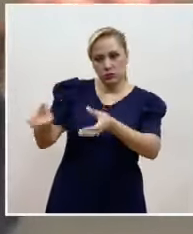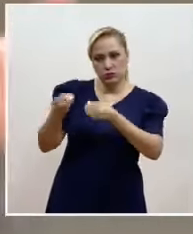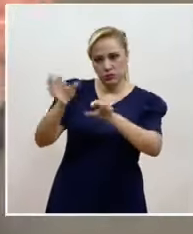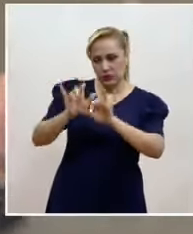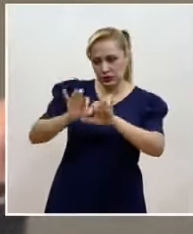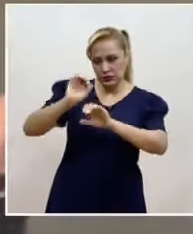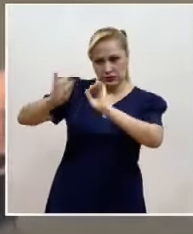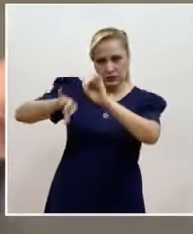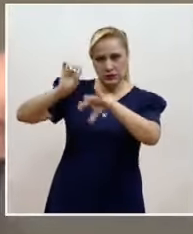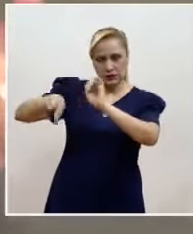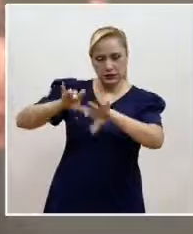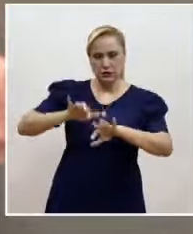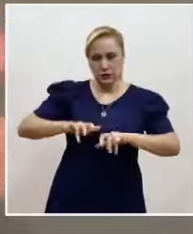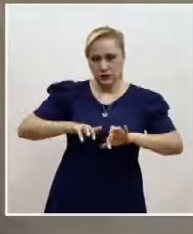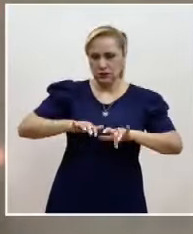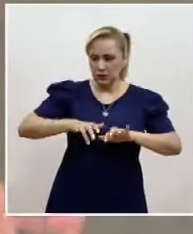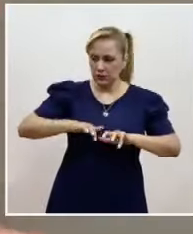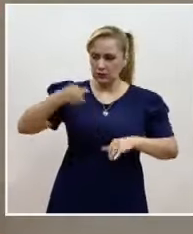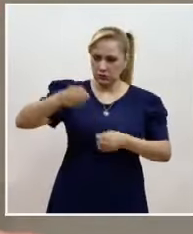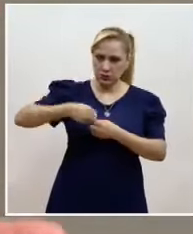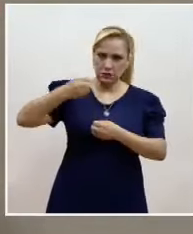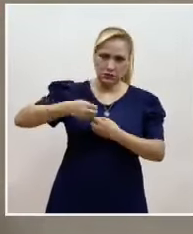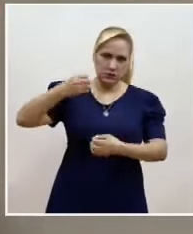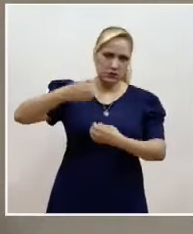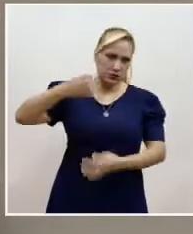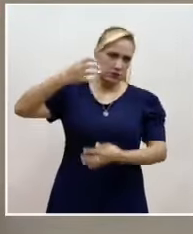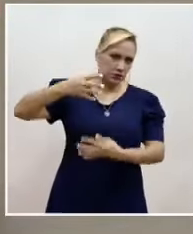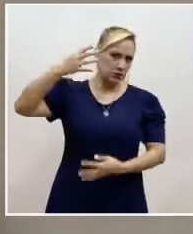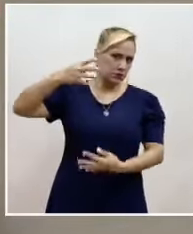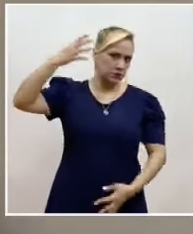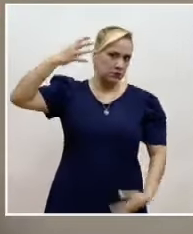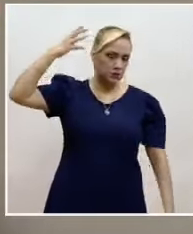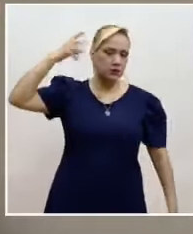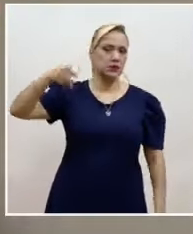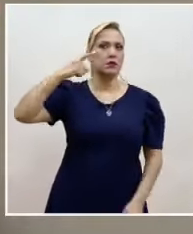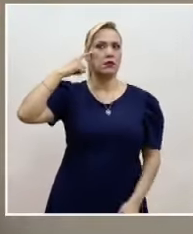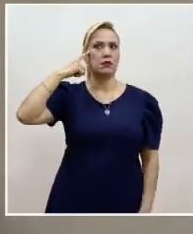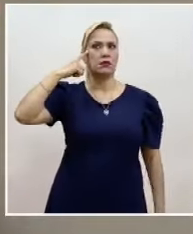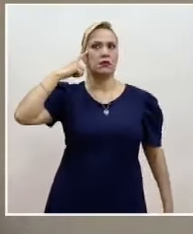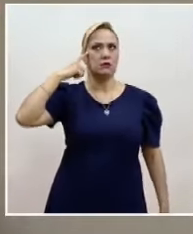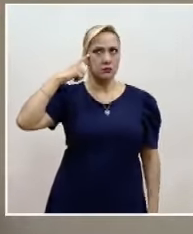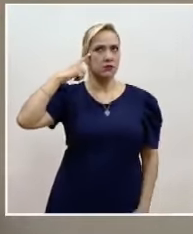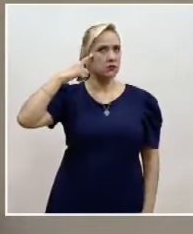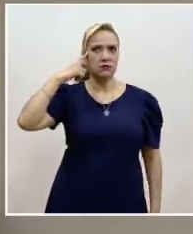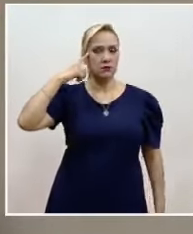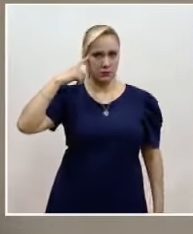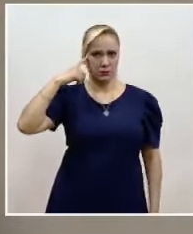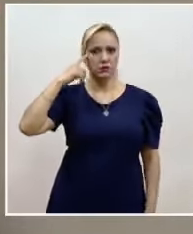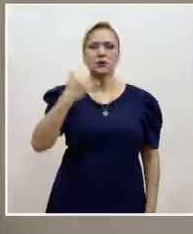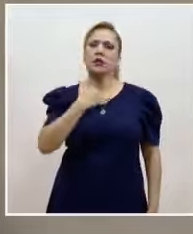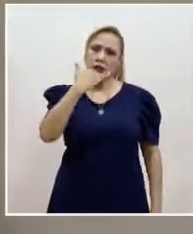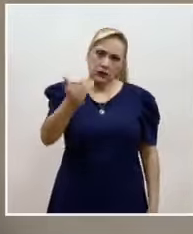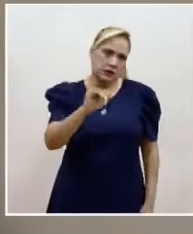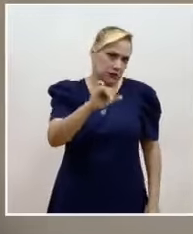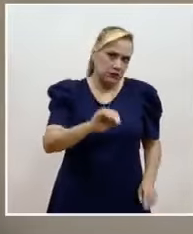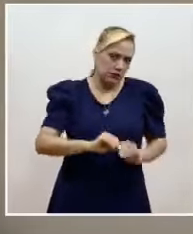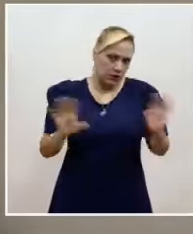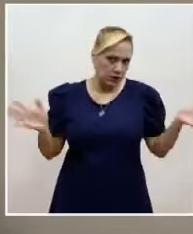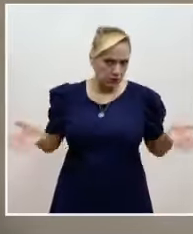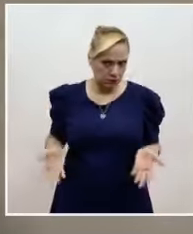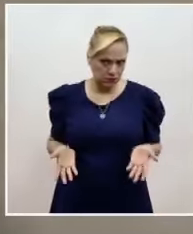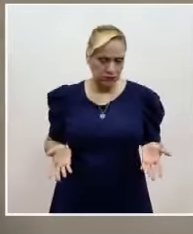y procesarlos como se programó para hacerlo. Entonces, tiene errores, sí, y por eso, o sea,